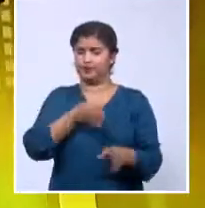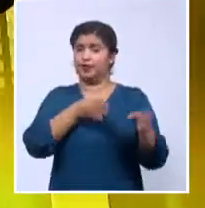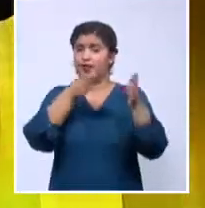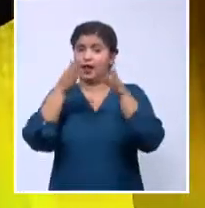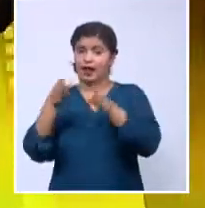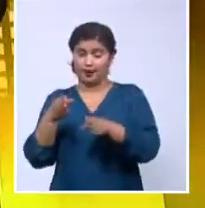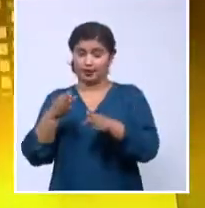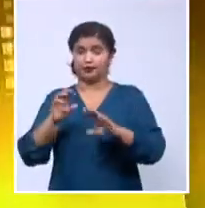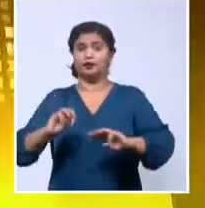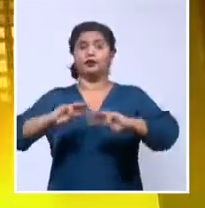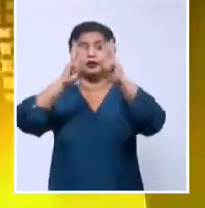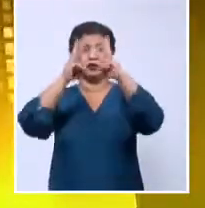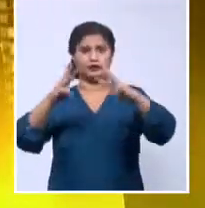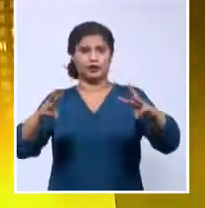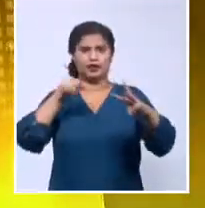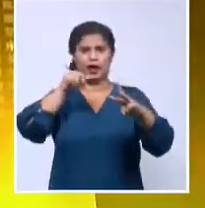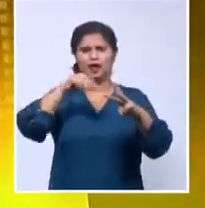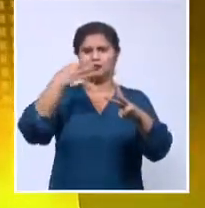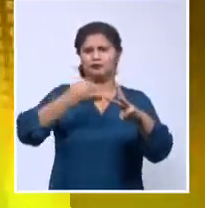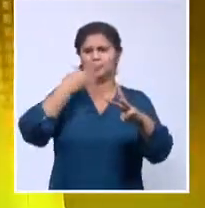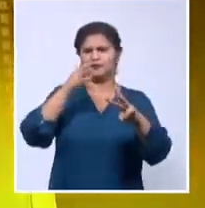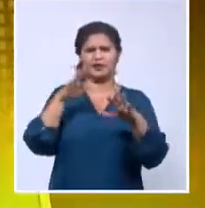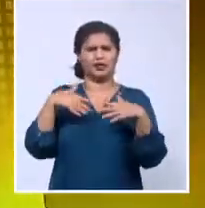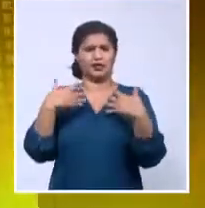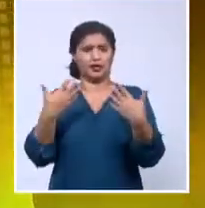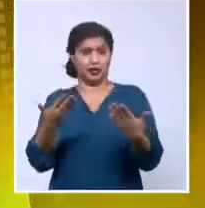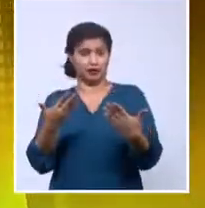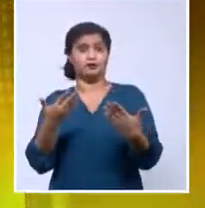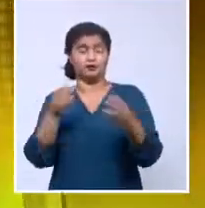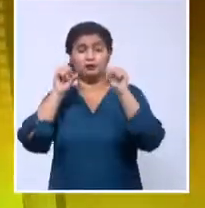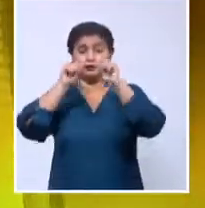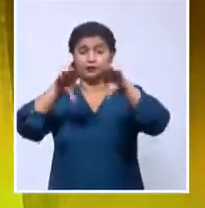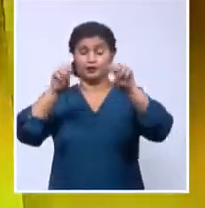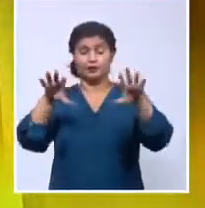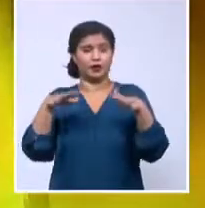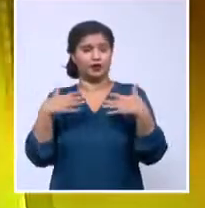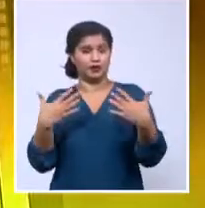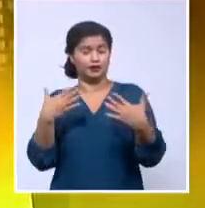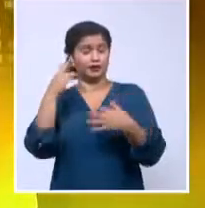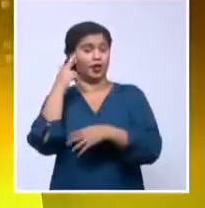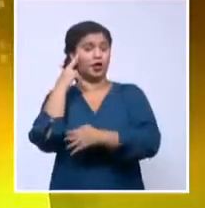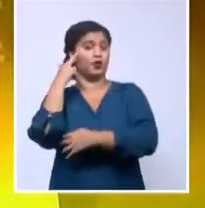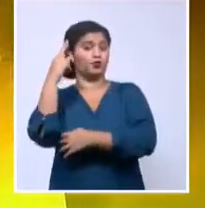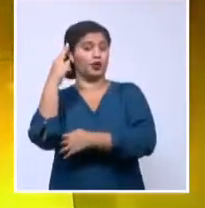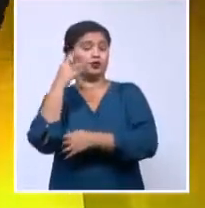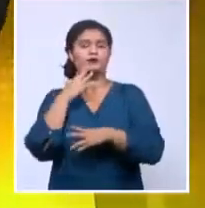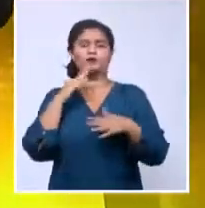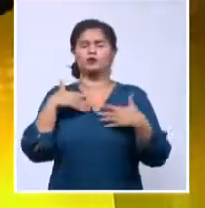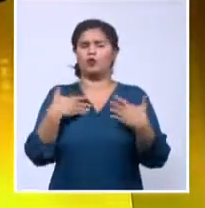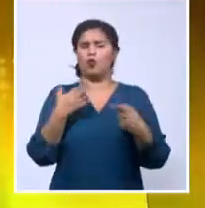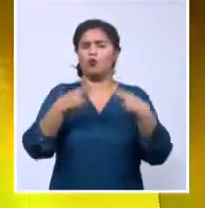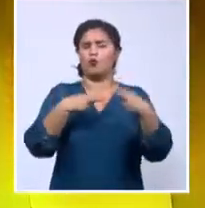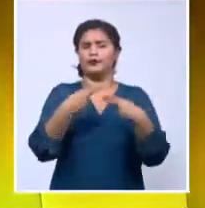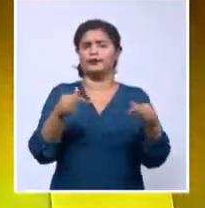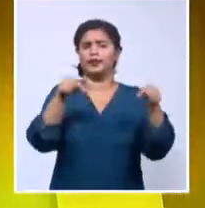dicen independientes. Fíjense, no vamos a recordar cómo lo hizo el viceministro, sino cómo lo hicieron esos medios que se